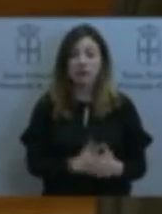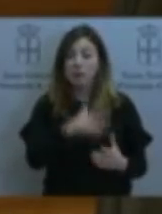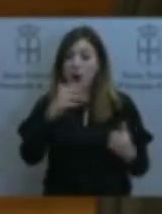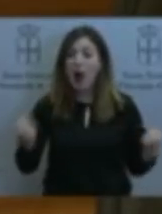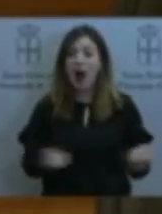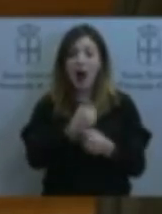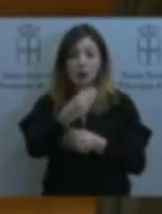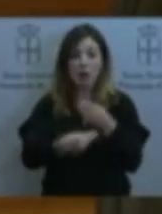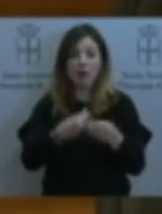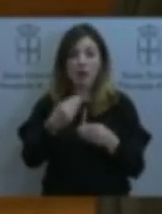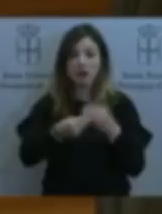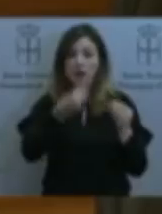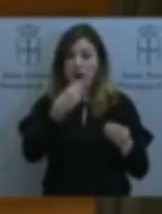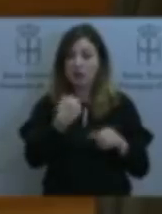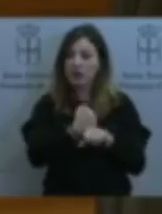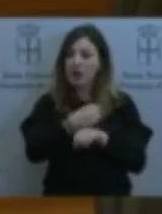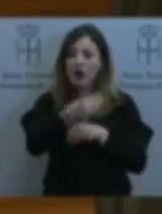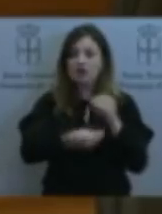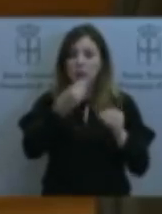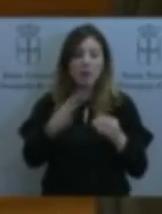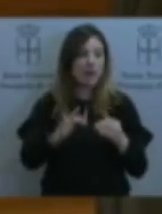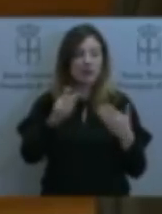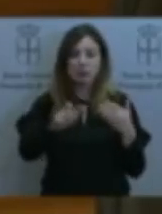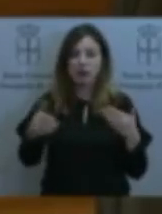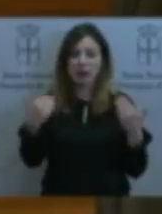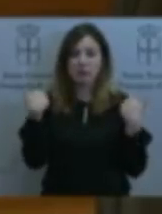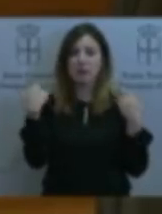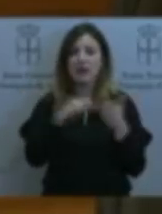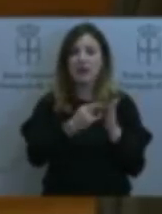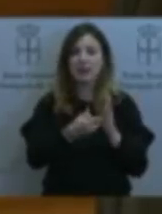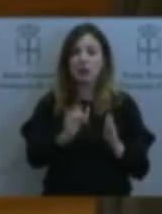y unos responsables técnicos y profesionales que lo han ejecutado, a los que felicito.